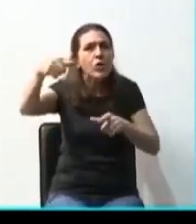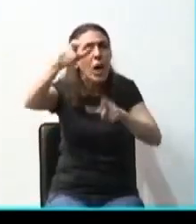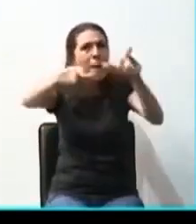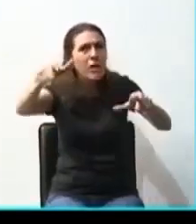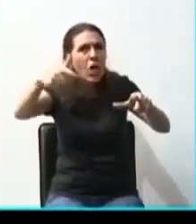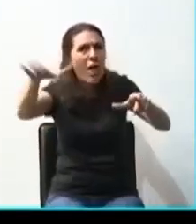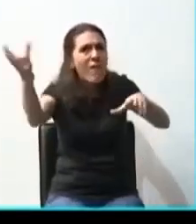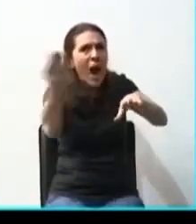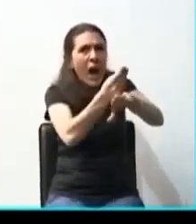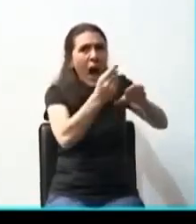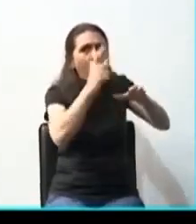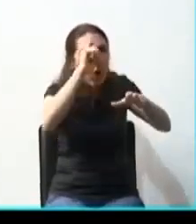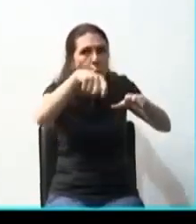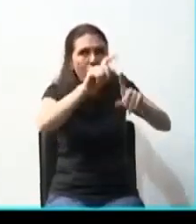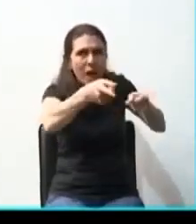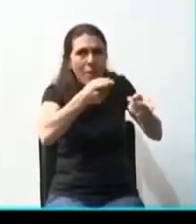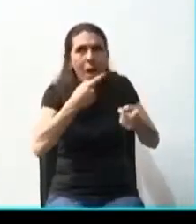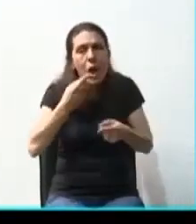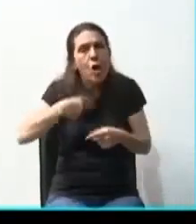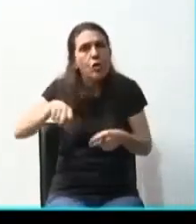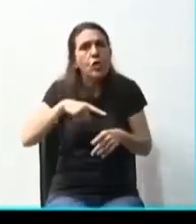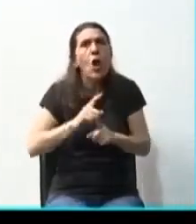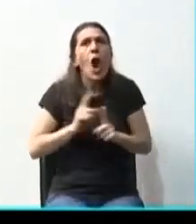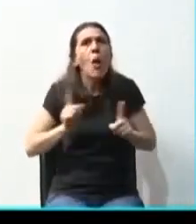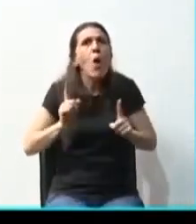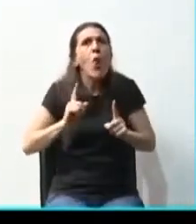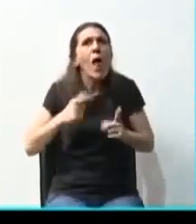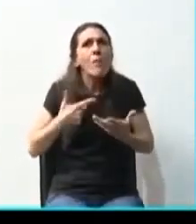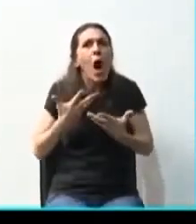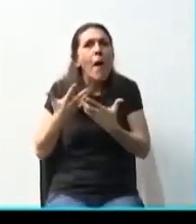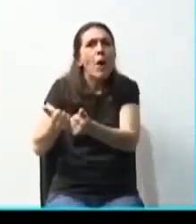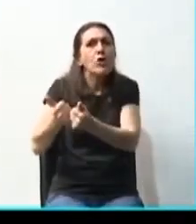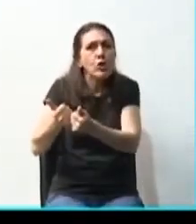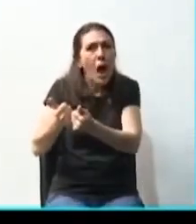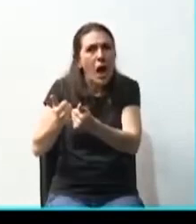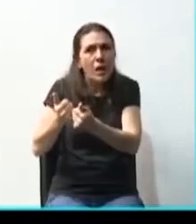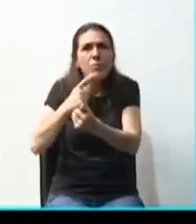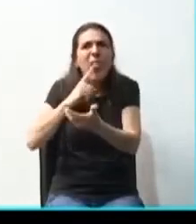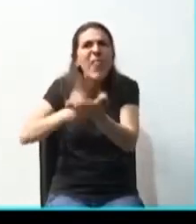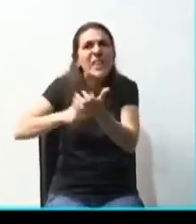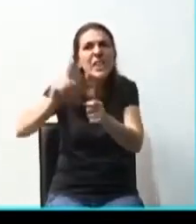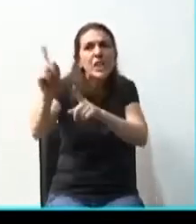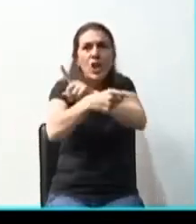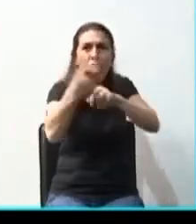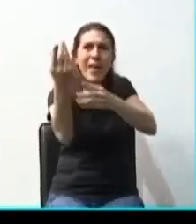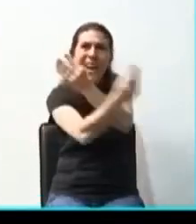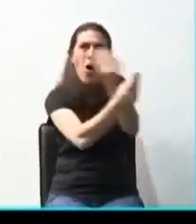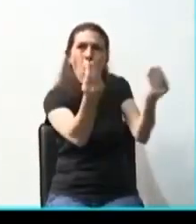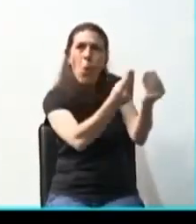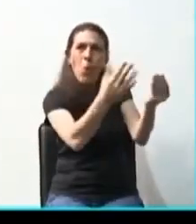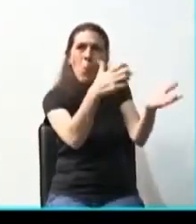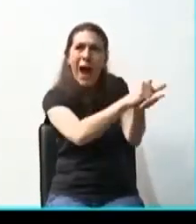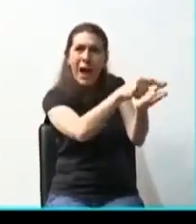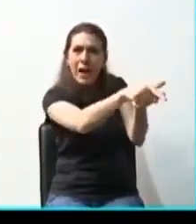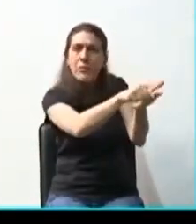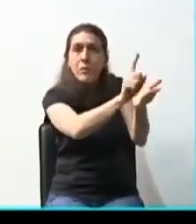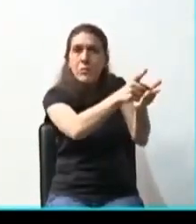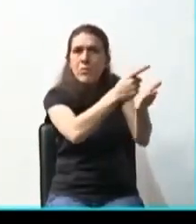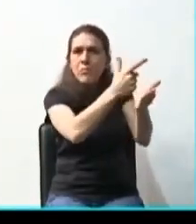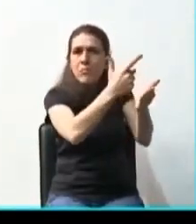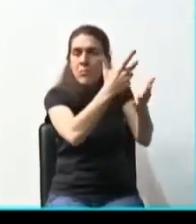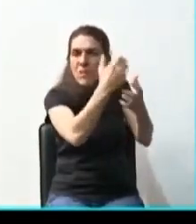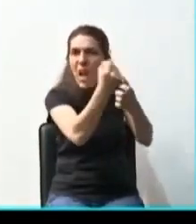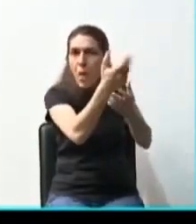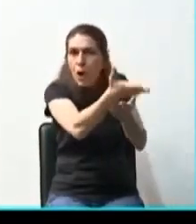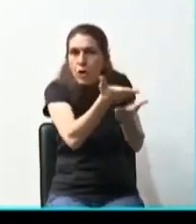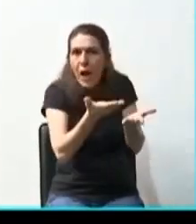En particular, nosotros no podríamos jamás acompañar la designación de en un cargo tan importante como